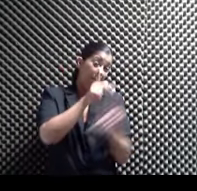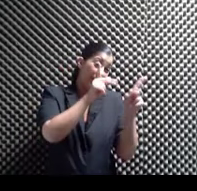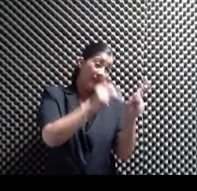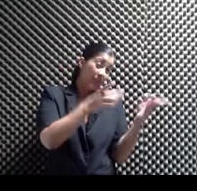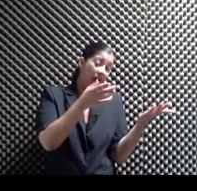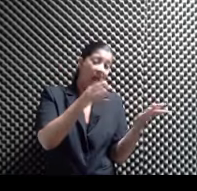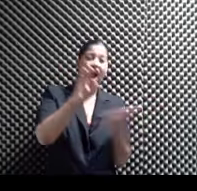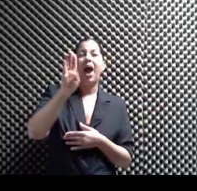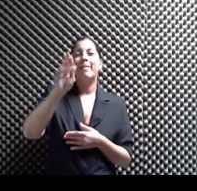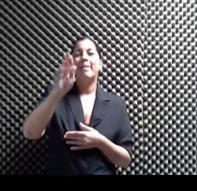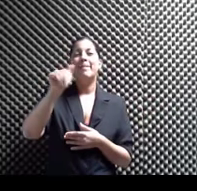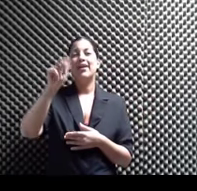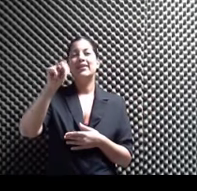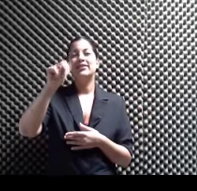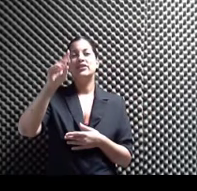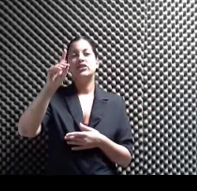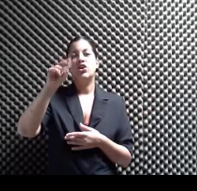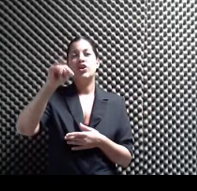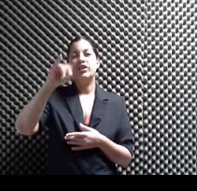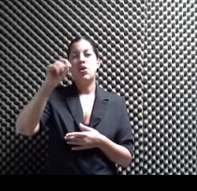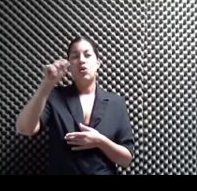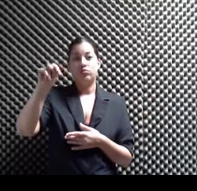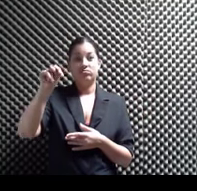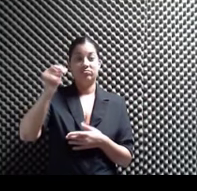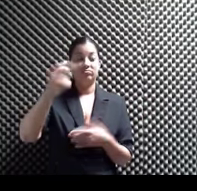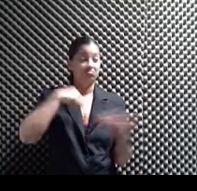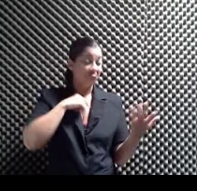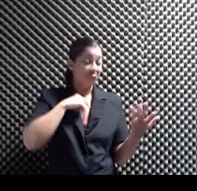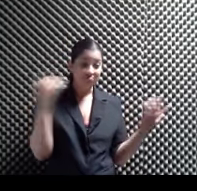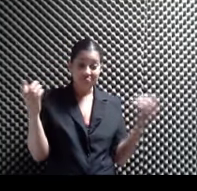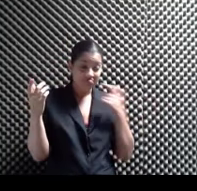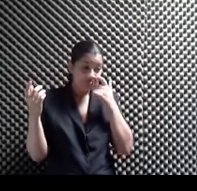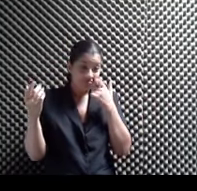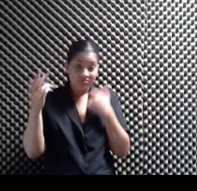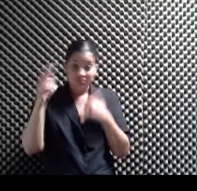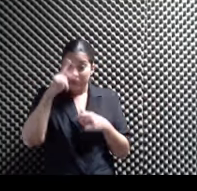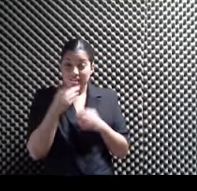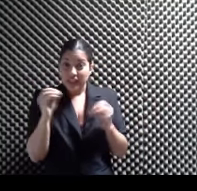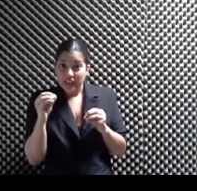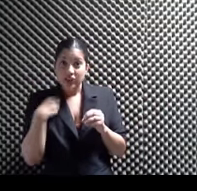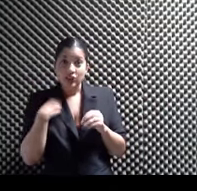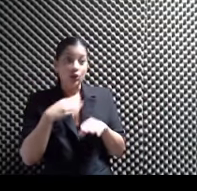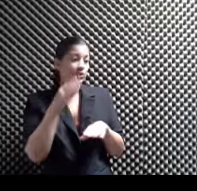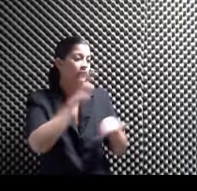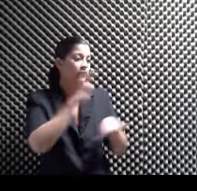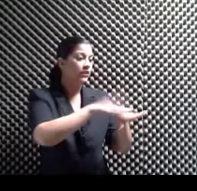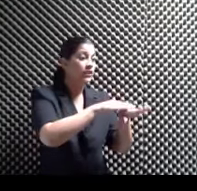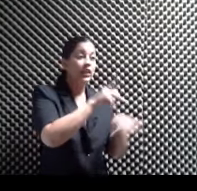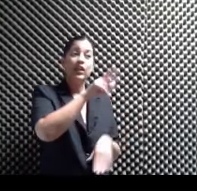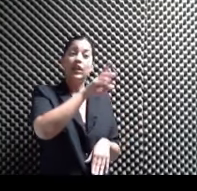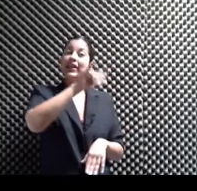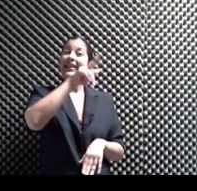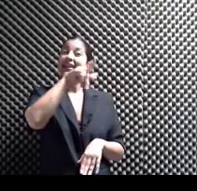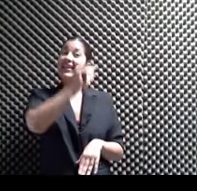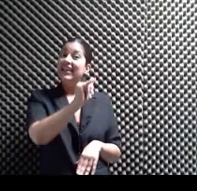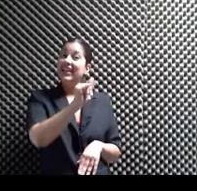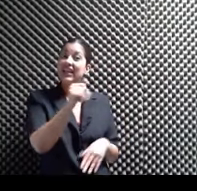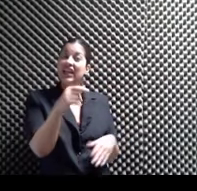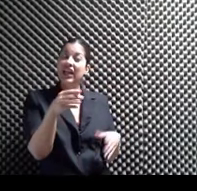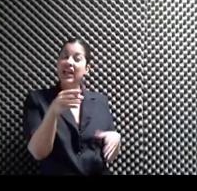Que argentino Y no conseguimos nada Yo llamo a Ricky Para preguntarle Si él conoce Un bandoneonista Whatever Como se diga